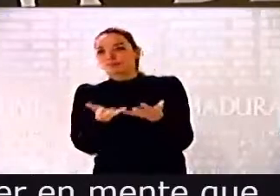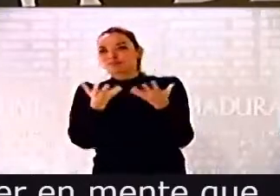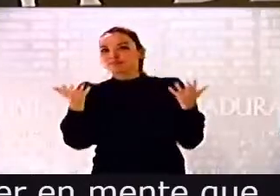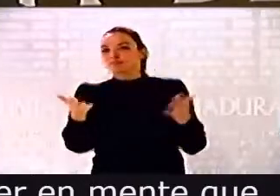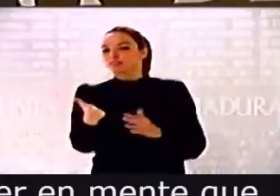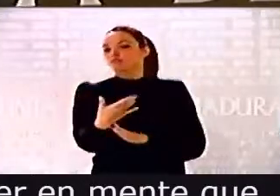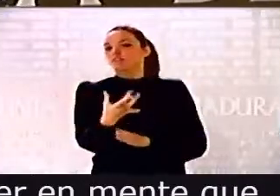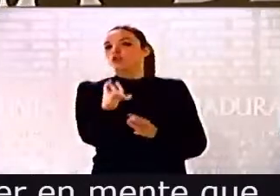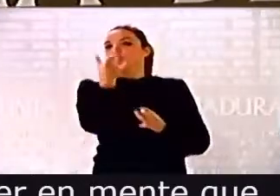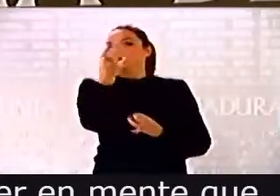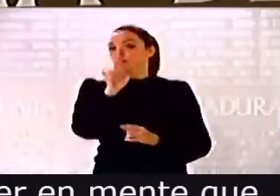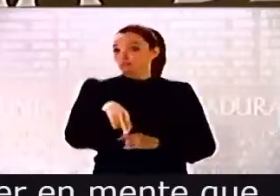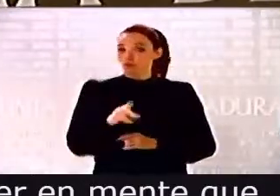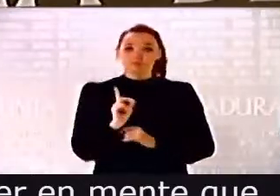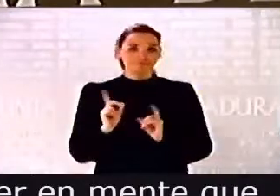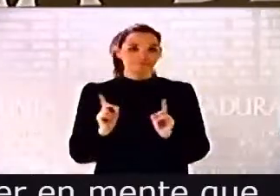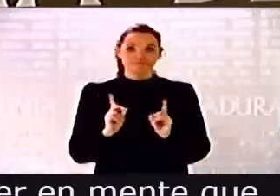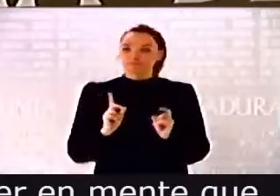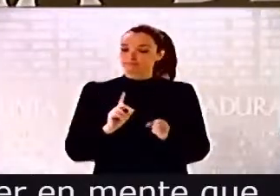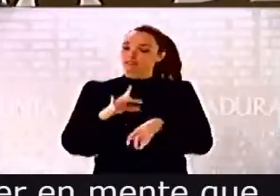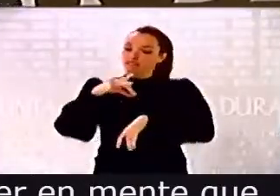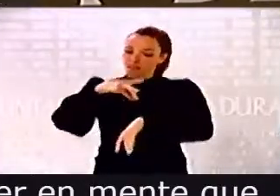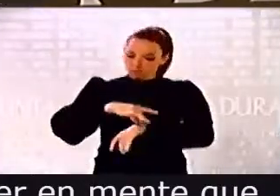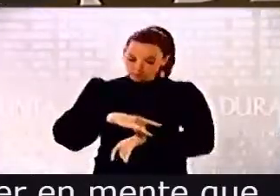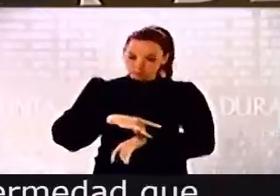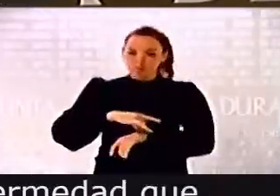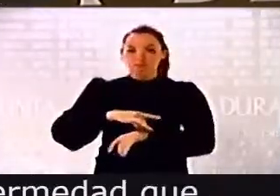banal, es una enfermedad que produce